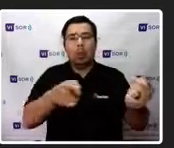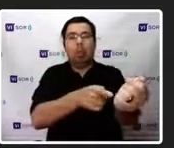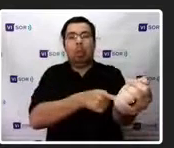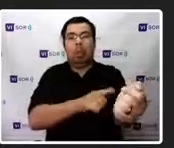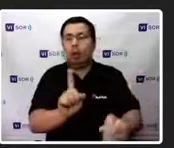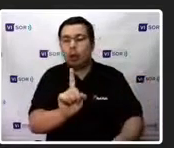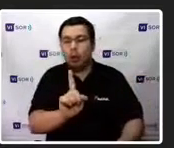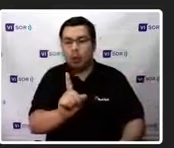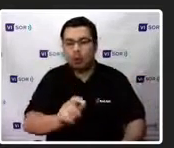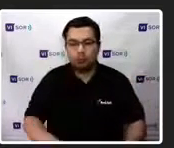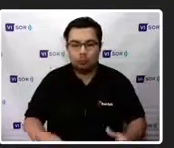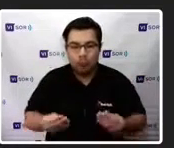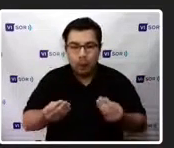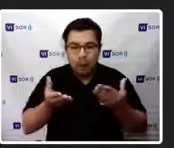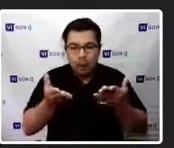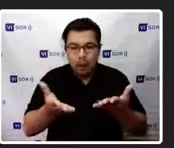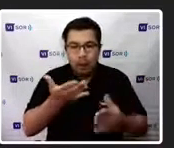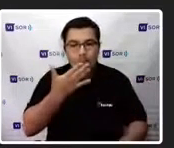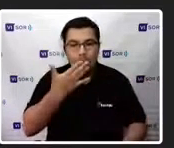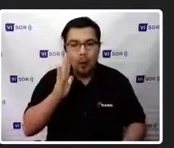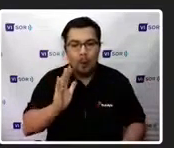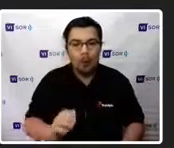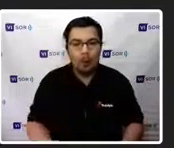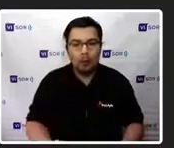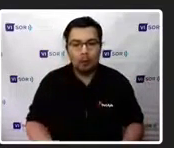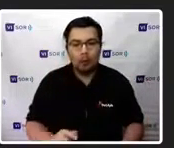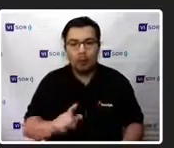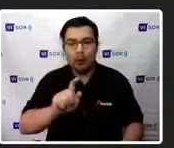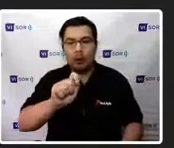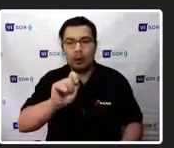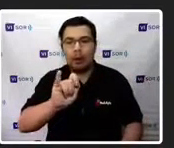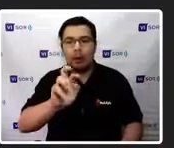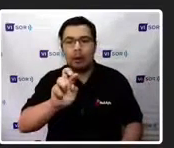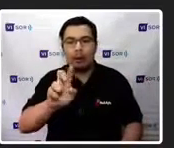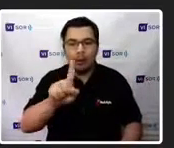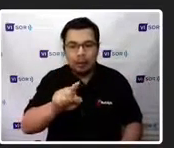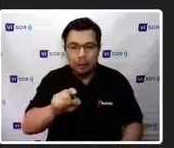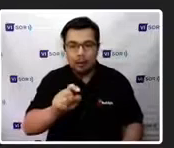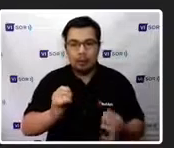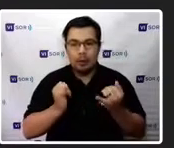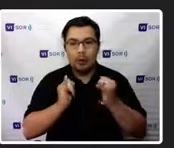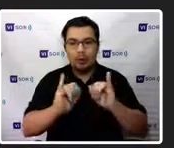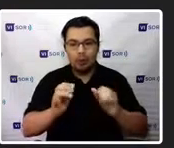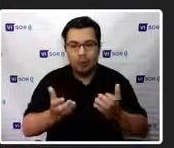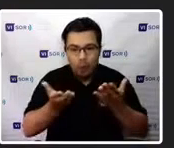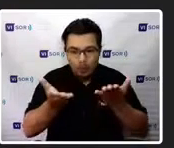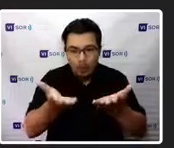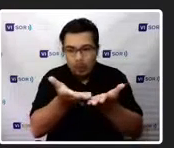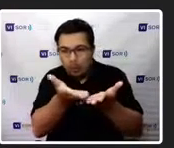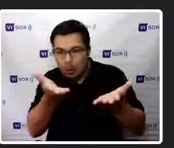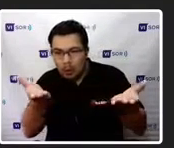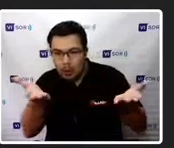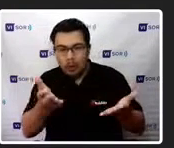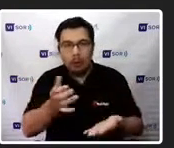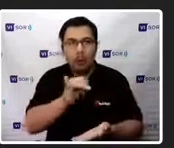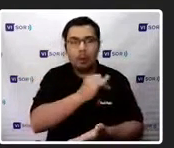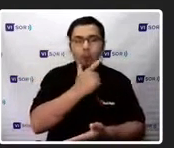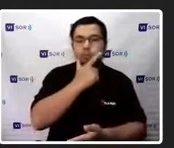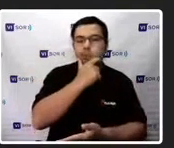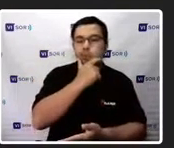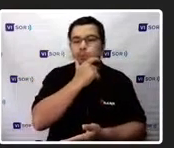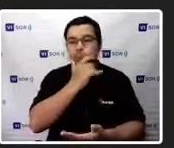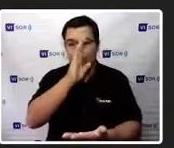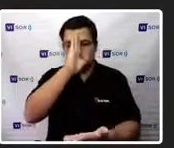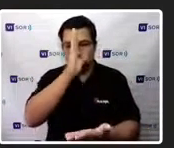mejores como tips y informaciones para que ustedes puedan tomar la mejor decisión, la decisión más informada y también con ejemplos reales